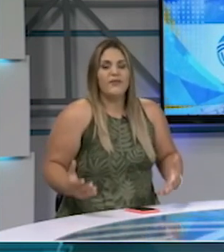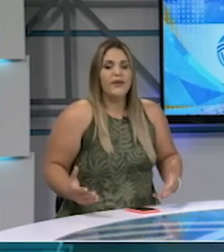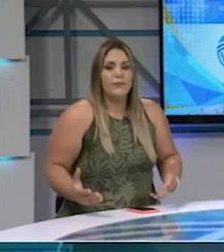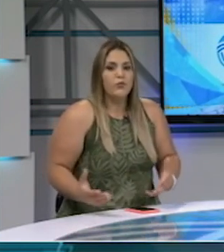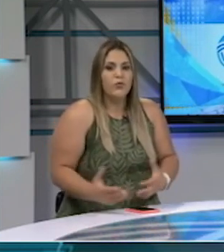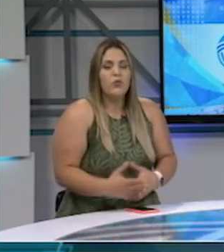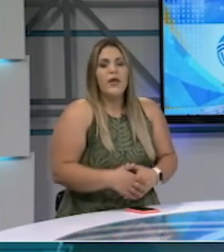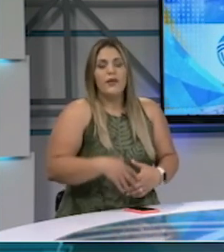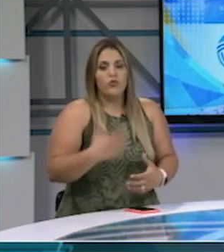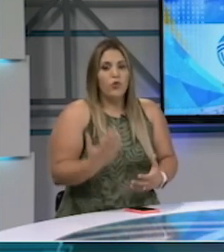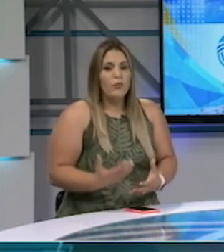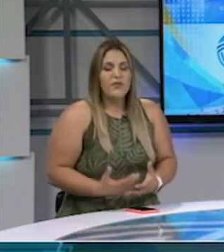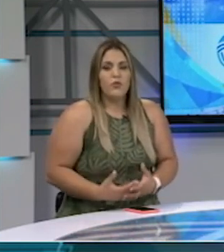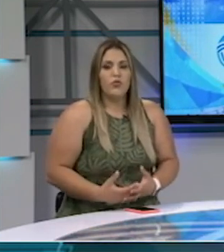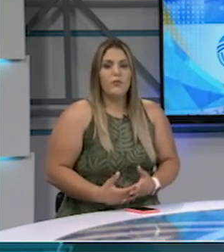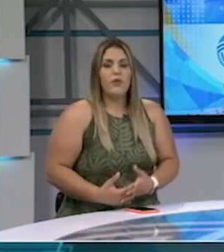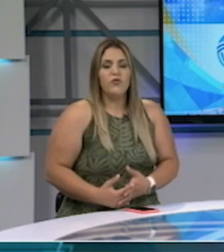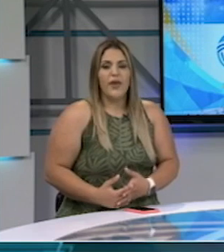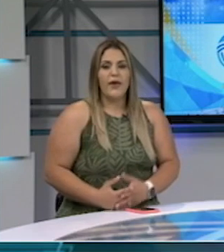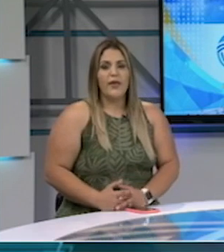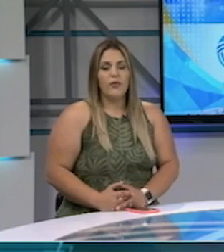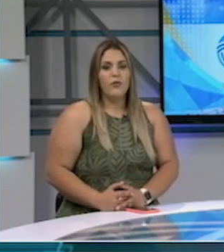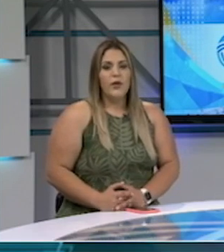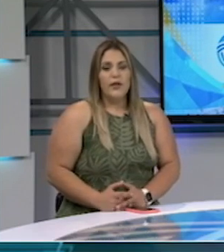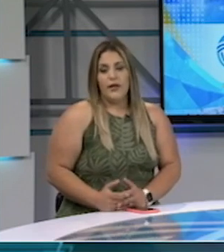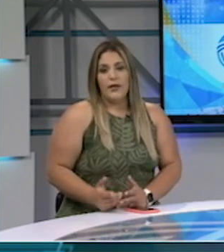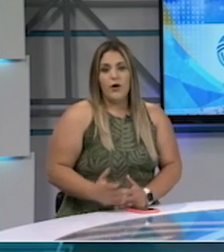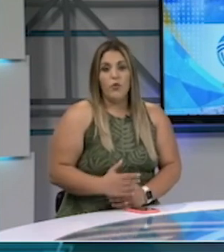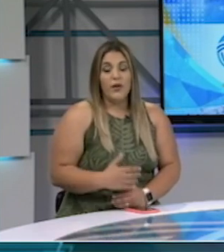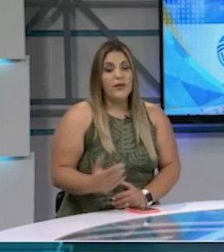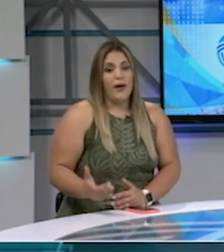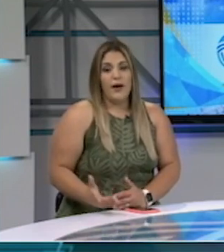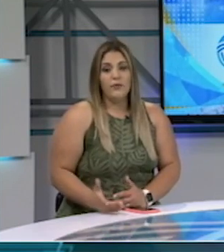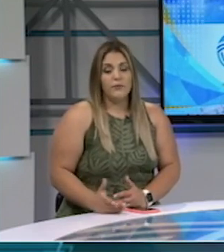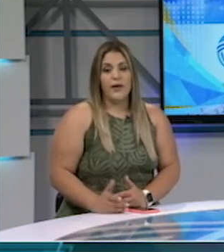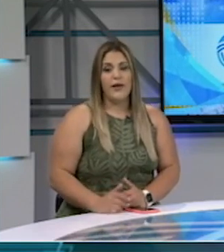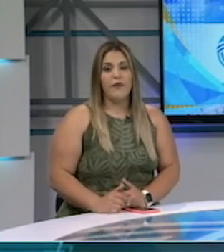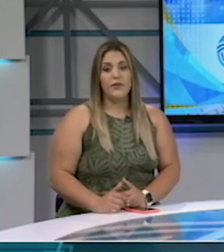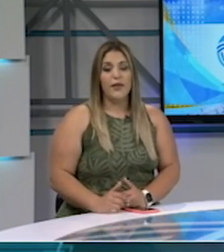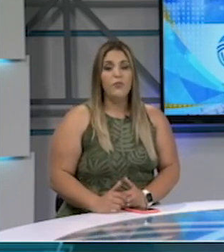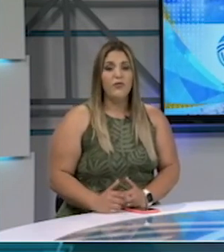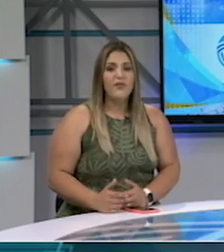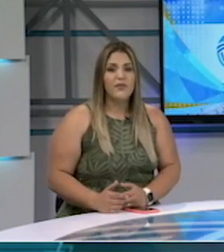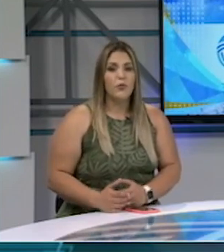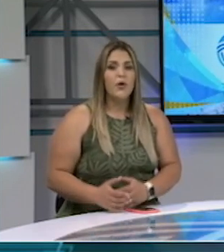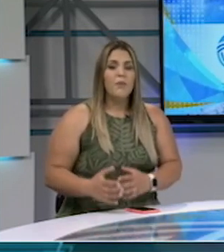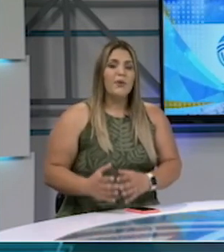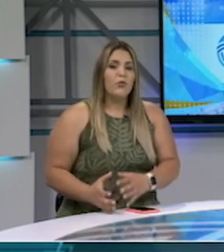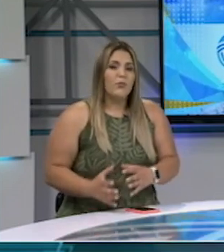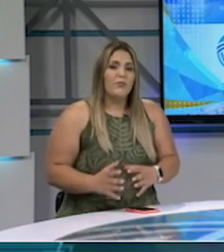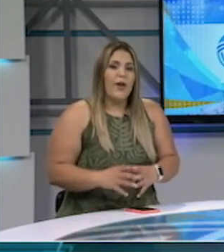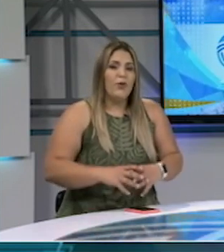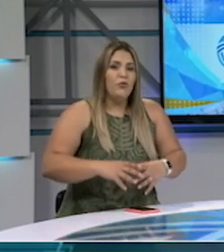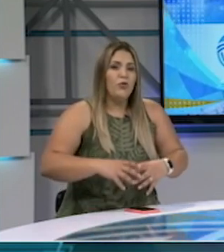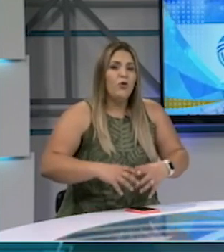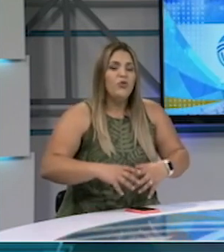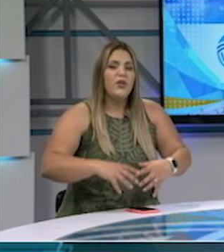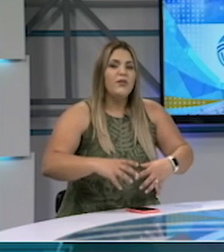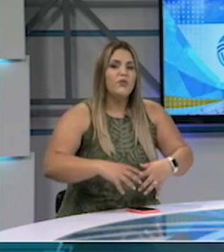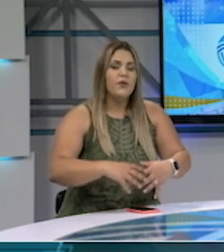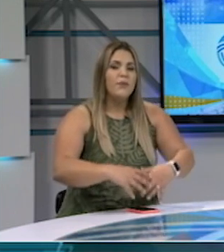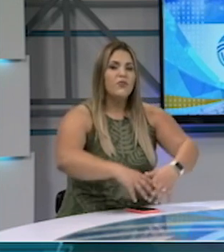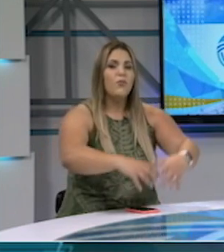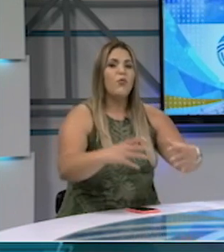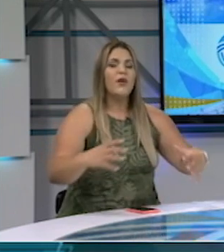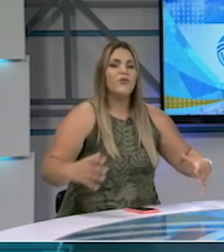noticia del mundo. Los golpes económicos que ha dado la COVID han afectado muchísimo, pero ¿no lo siente